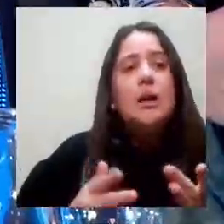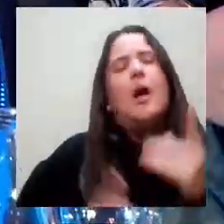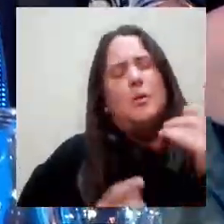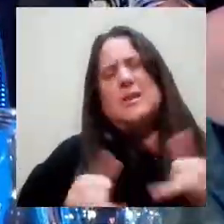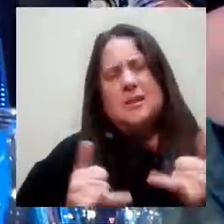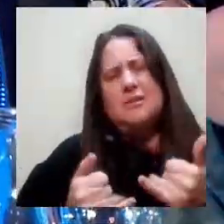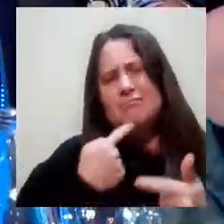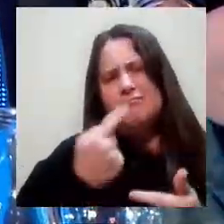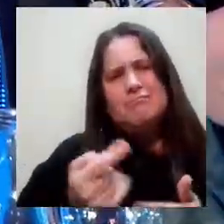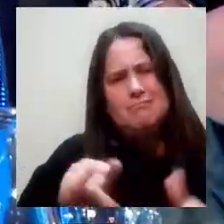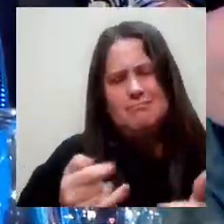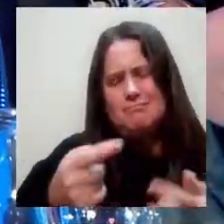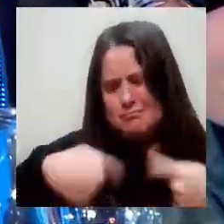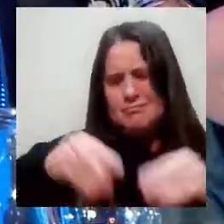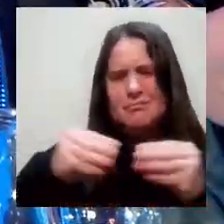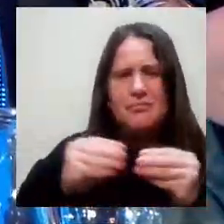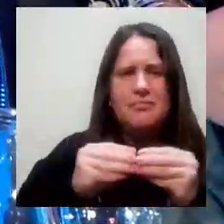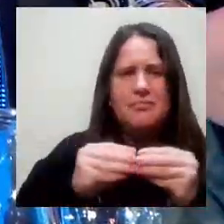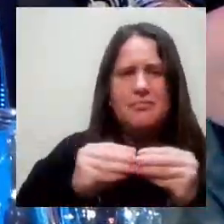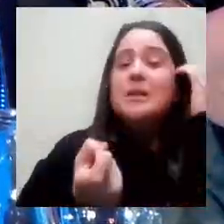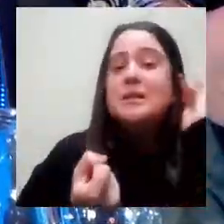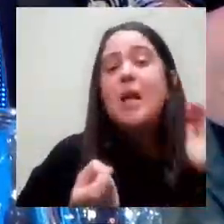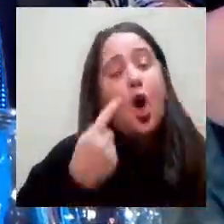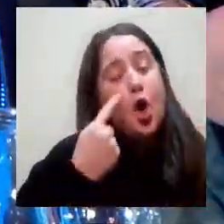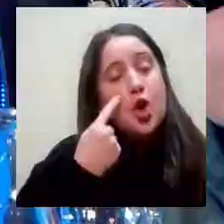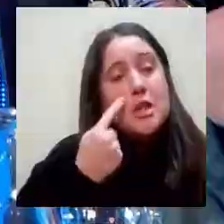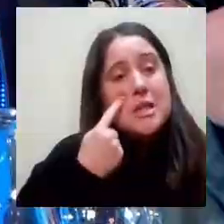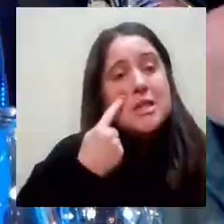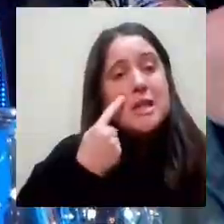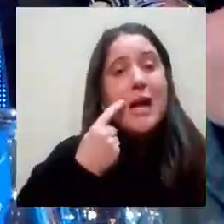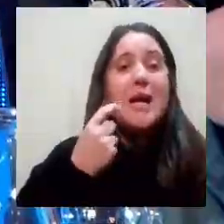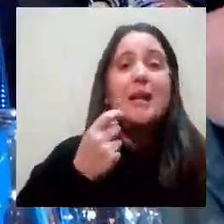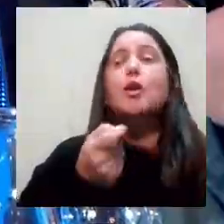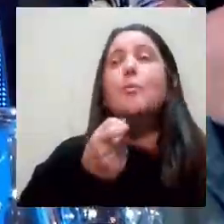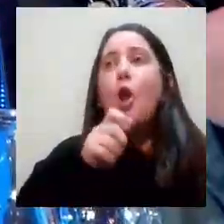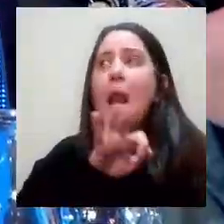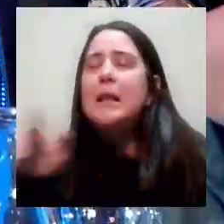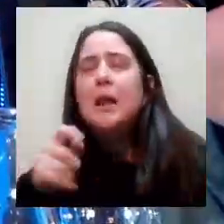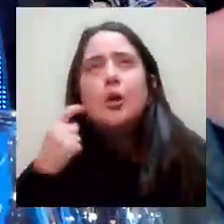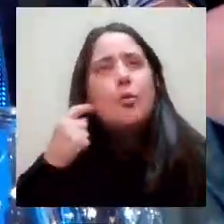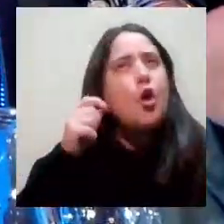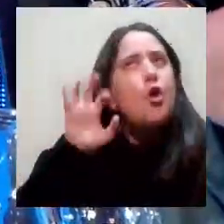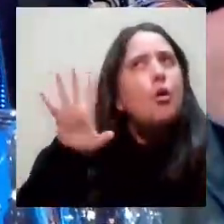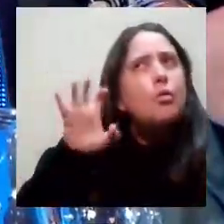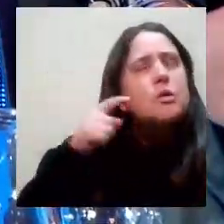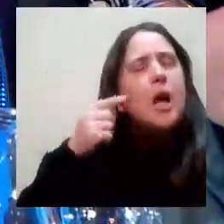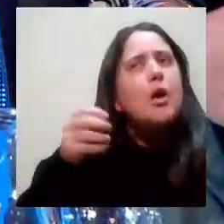bastantes. Básicamente necesitan conocer los sonidos de las letras o conocer las correspondencias entre los grafemas y los fonemas